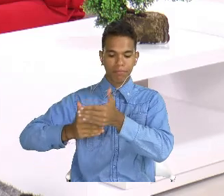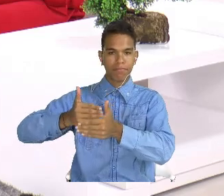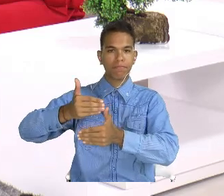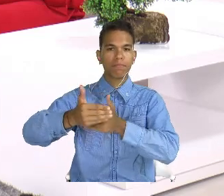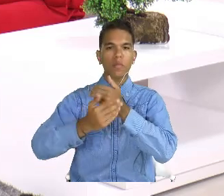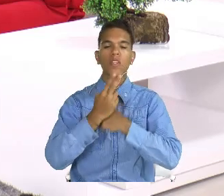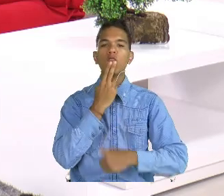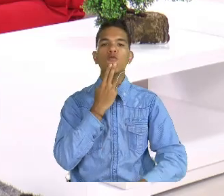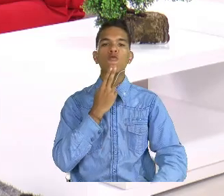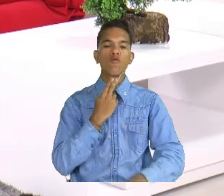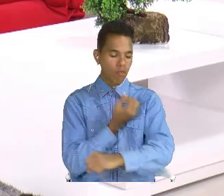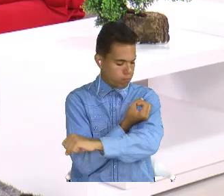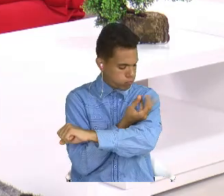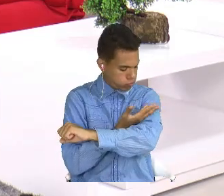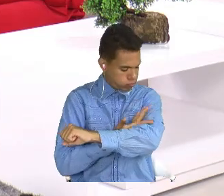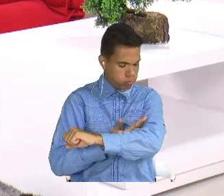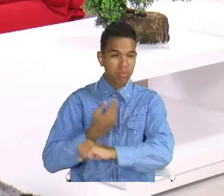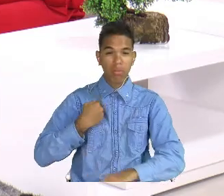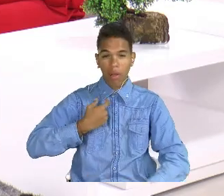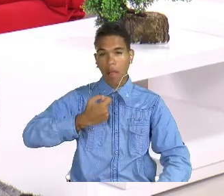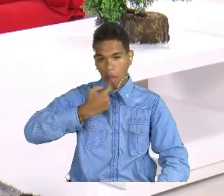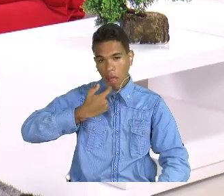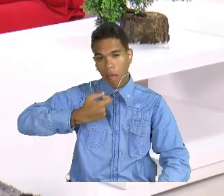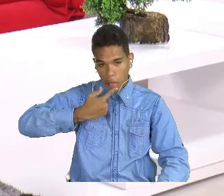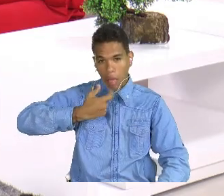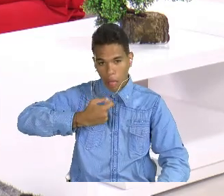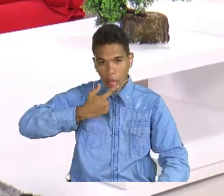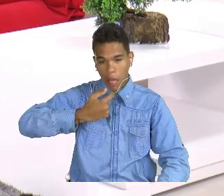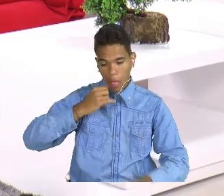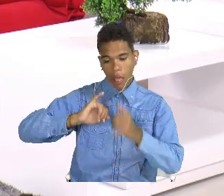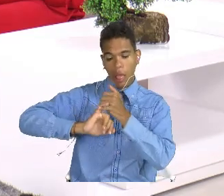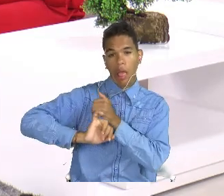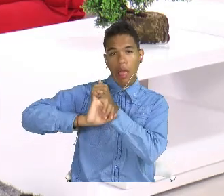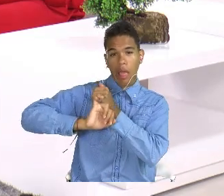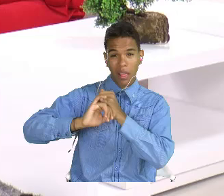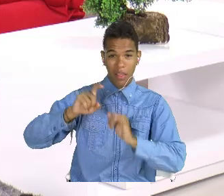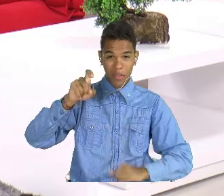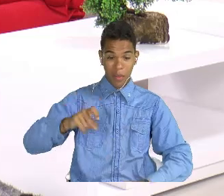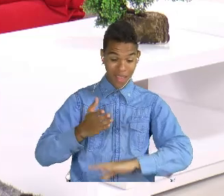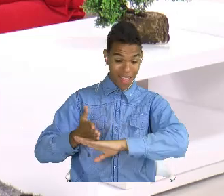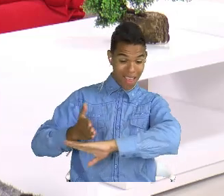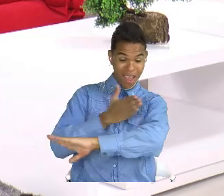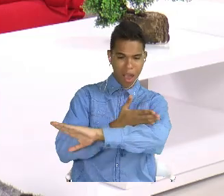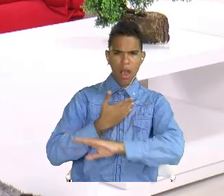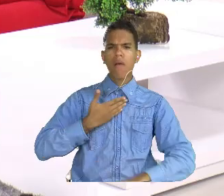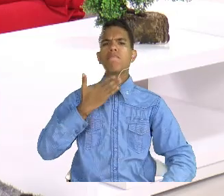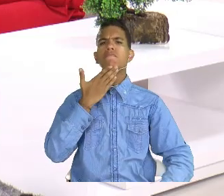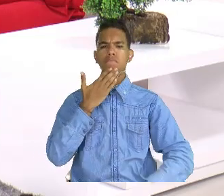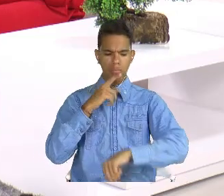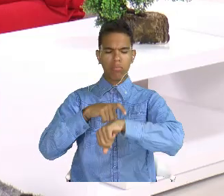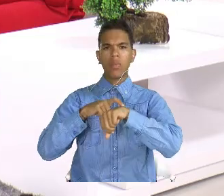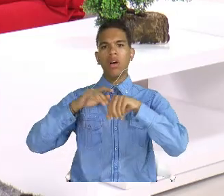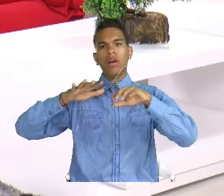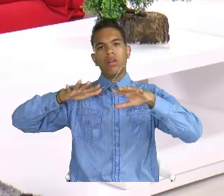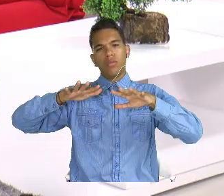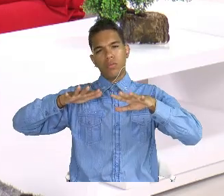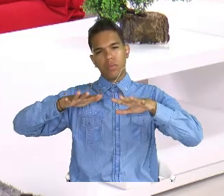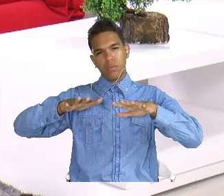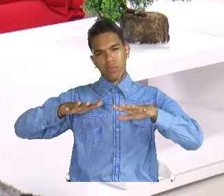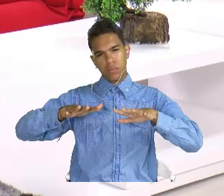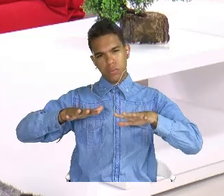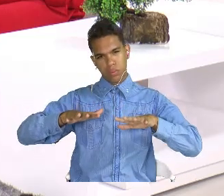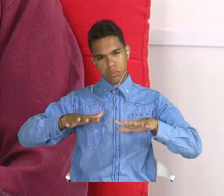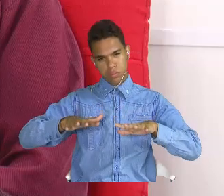diabético y de empezar a tomar medicamentos. Aún están a tiempo de disminuir, digamos, ese